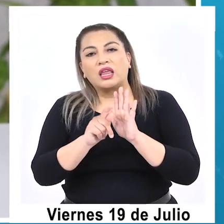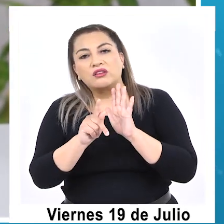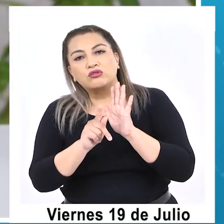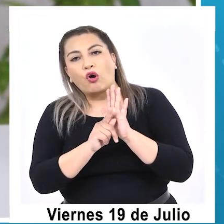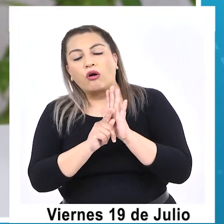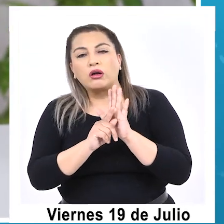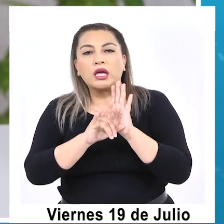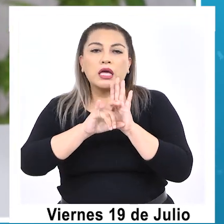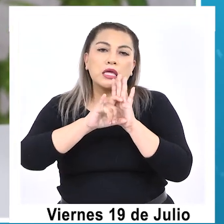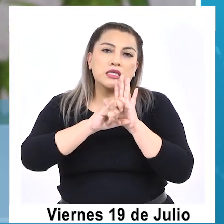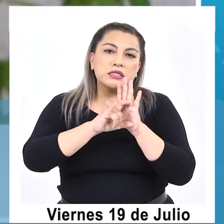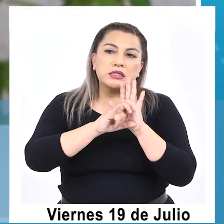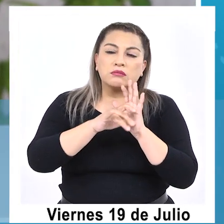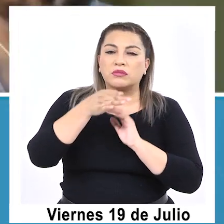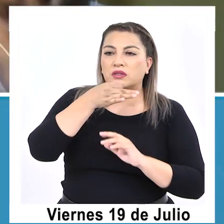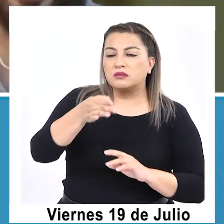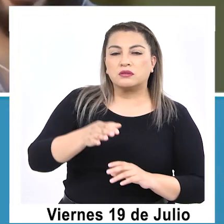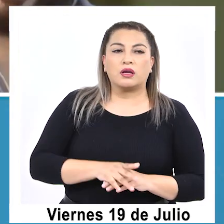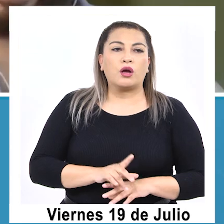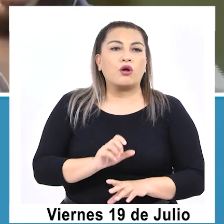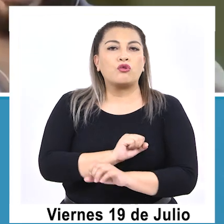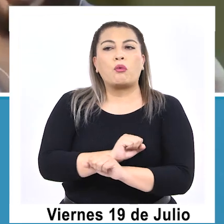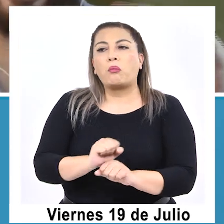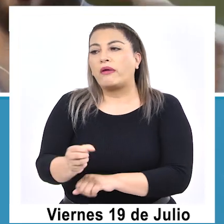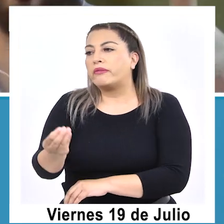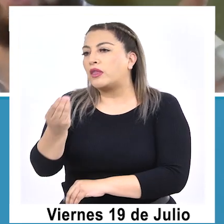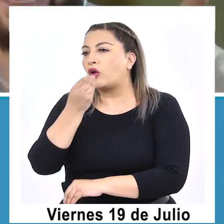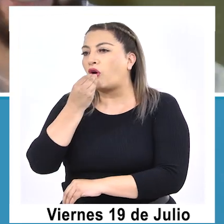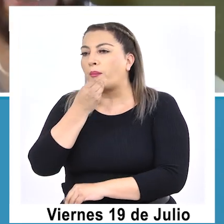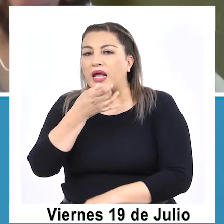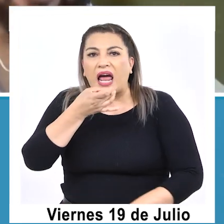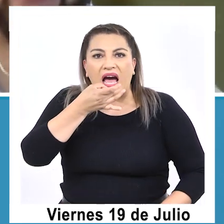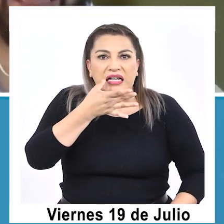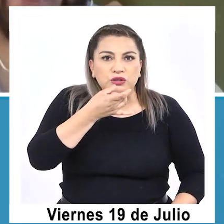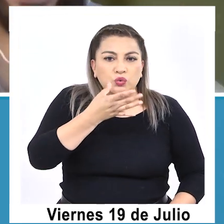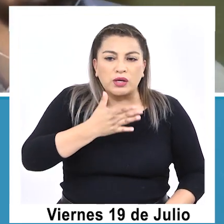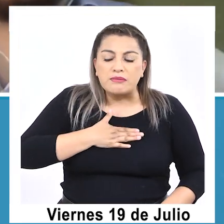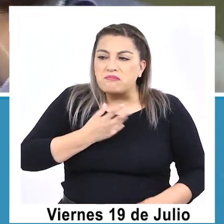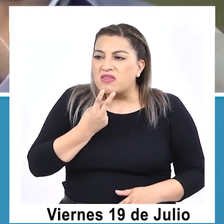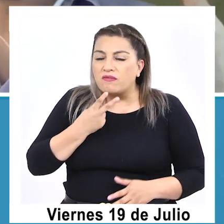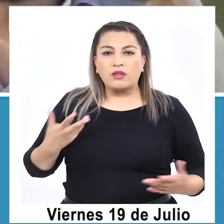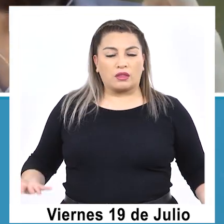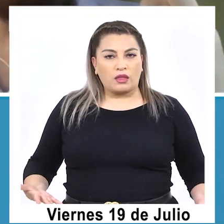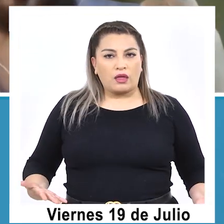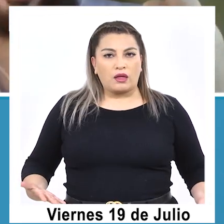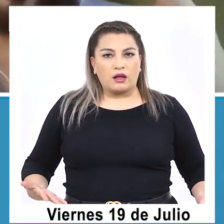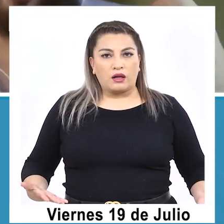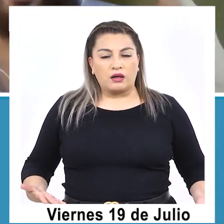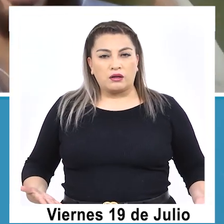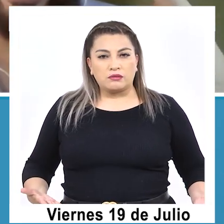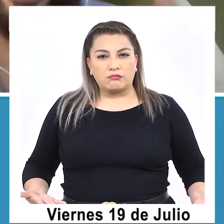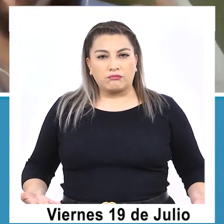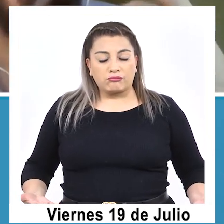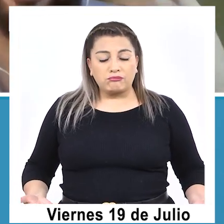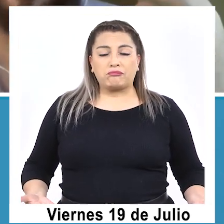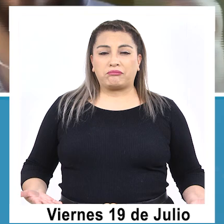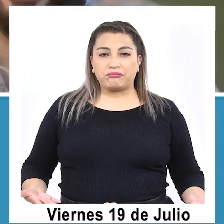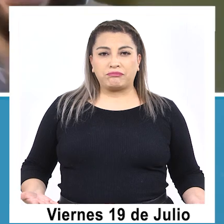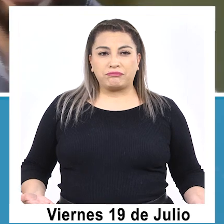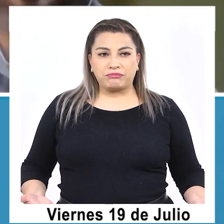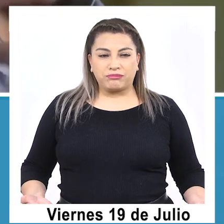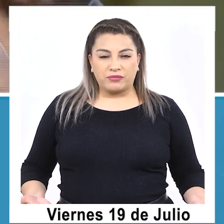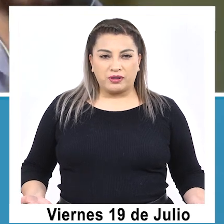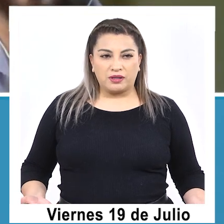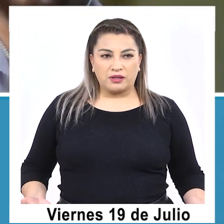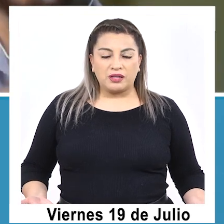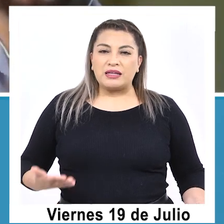en Instagram, diciendo que no se debe consumir nada de azúcar en la vida? Que incluso esto mete